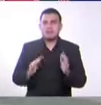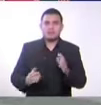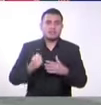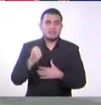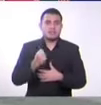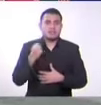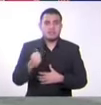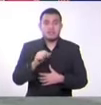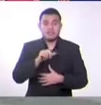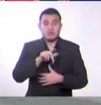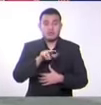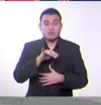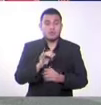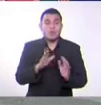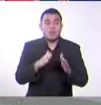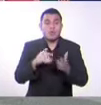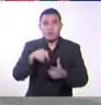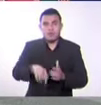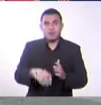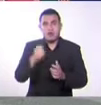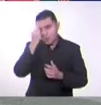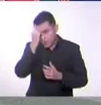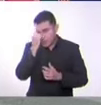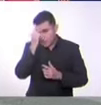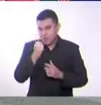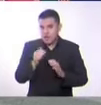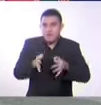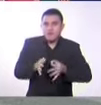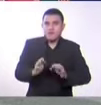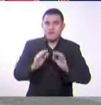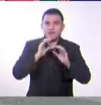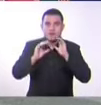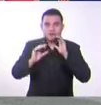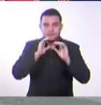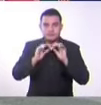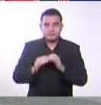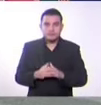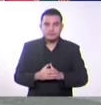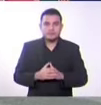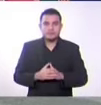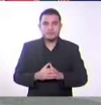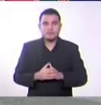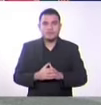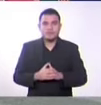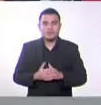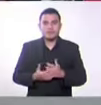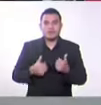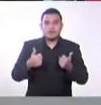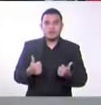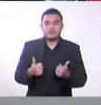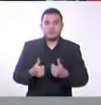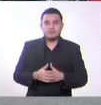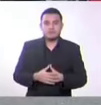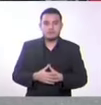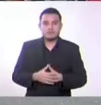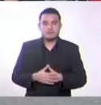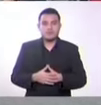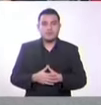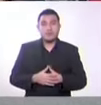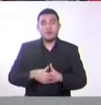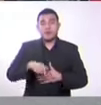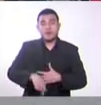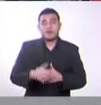porque vamos a aprender cómo comunicarnos. Eso es muy importante. Bueno, entonces... Bueno,